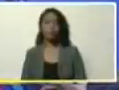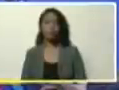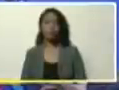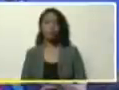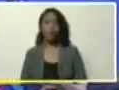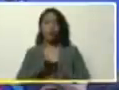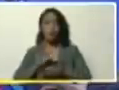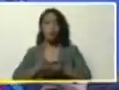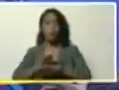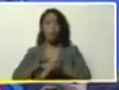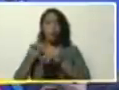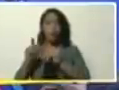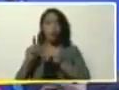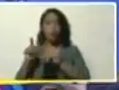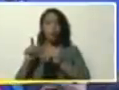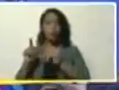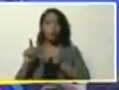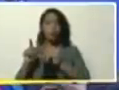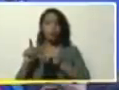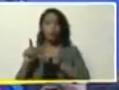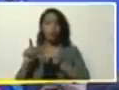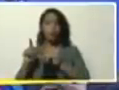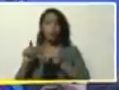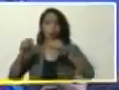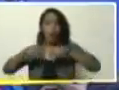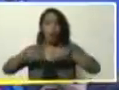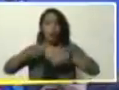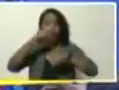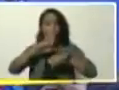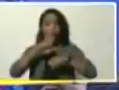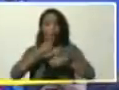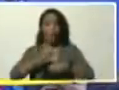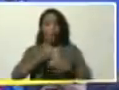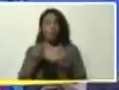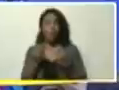Por eso, en estos años tan duros